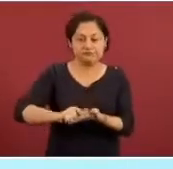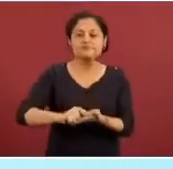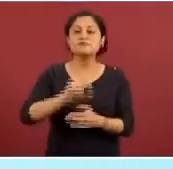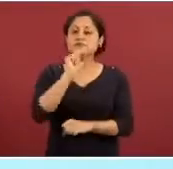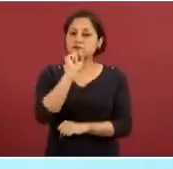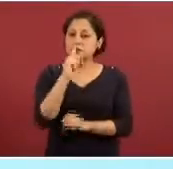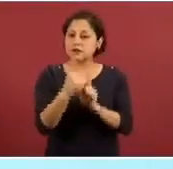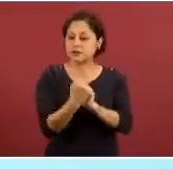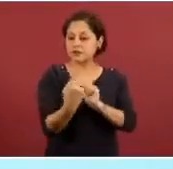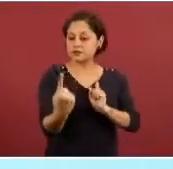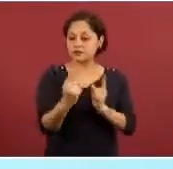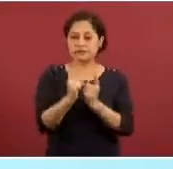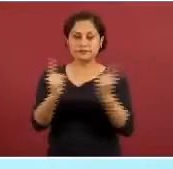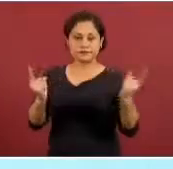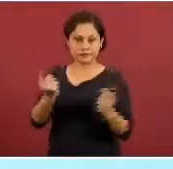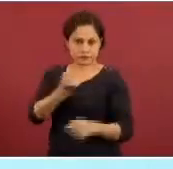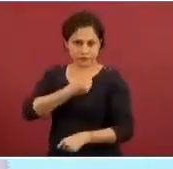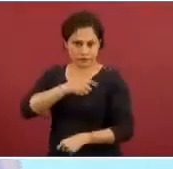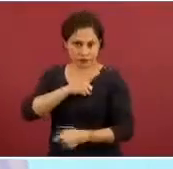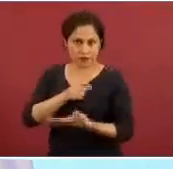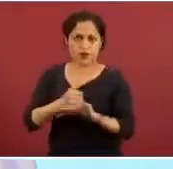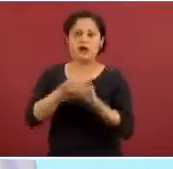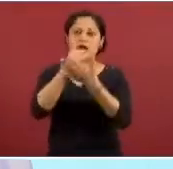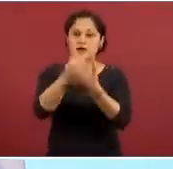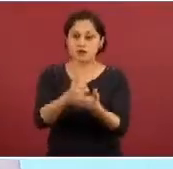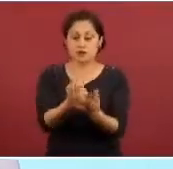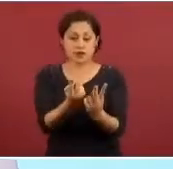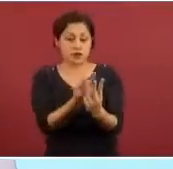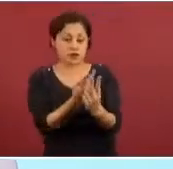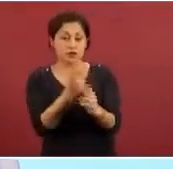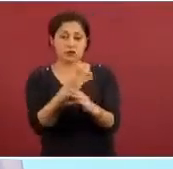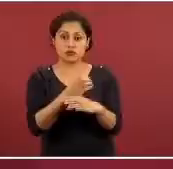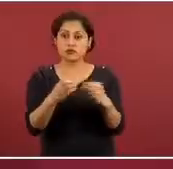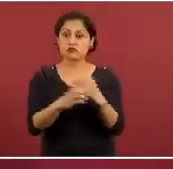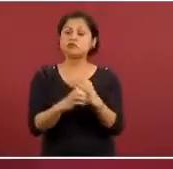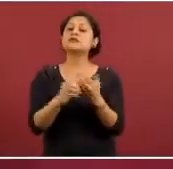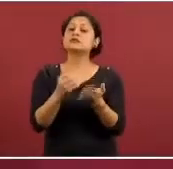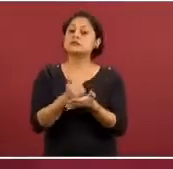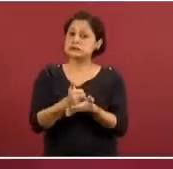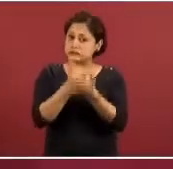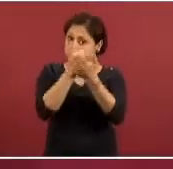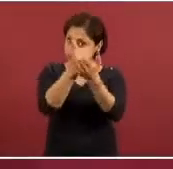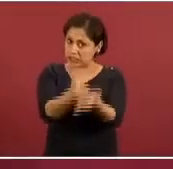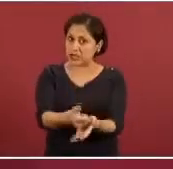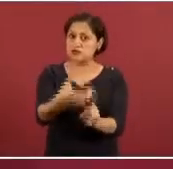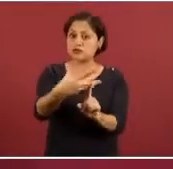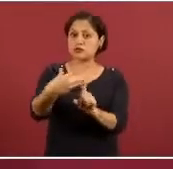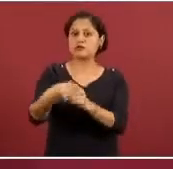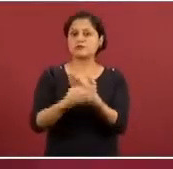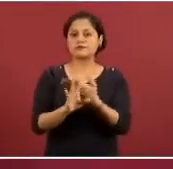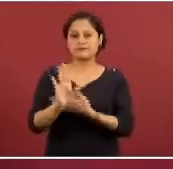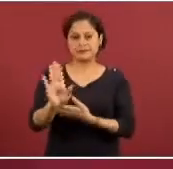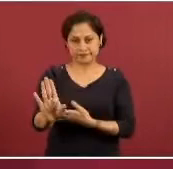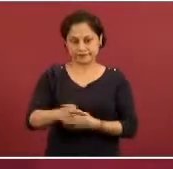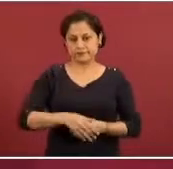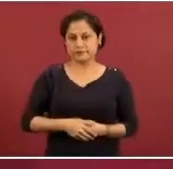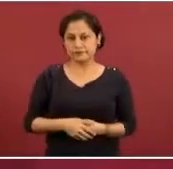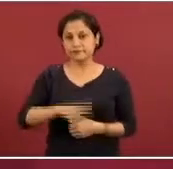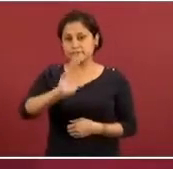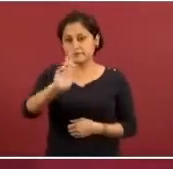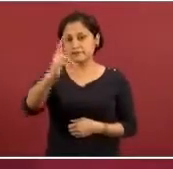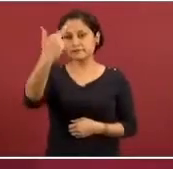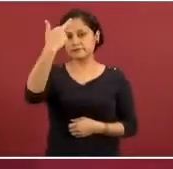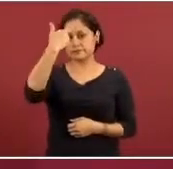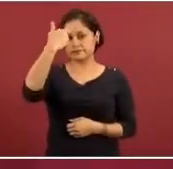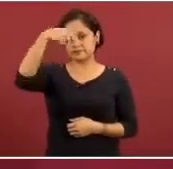mecanismos diseñados y probados para reducir la velocidad de la transmisión del virus. Recordemos que nuestro país se